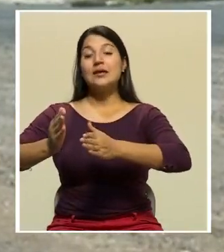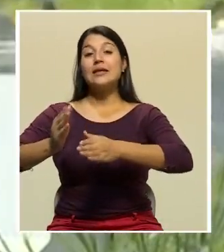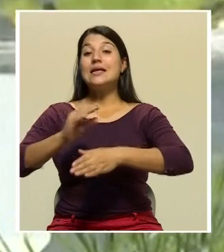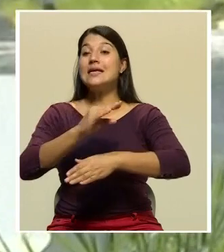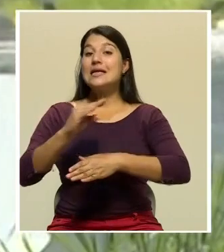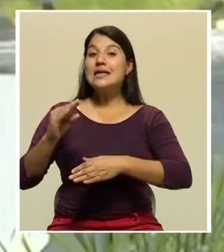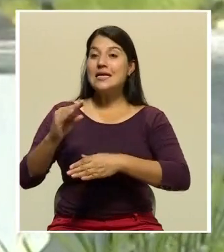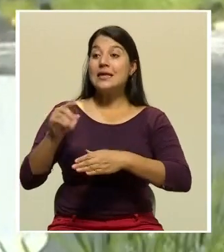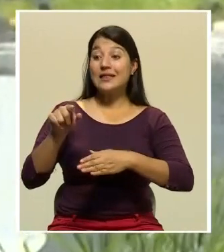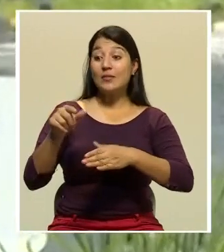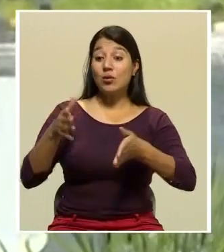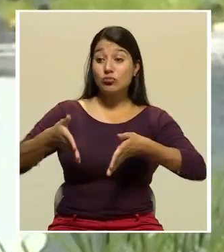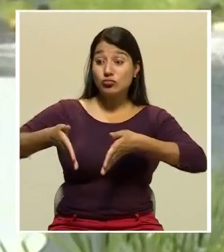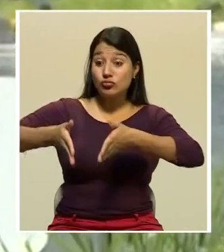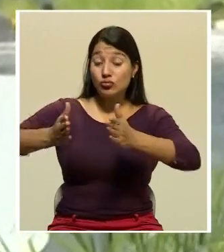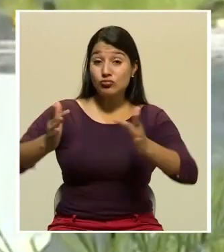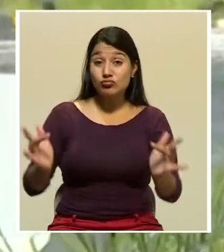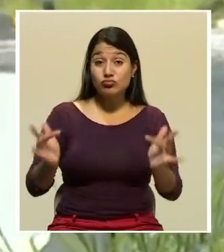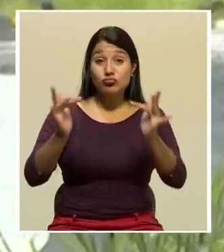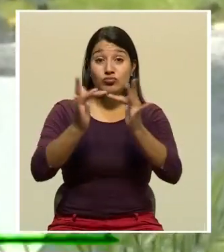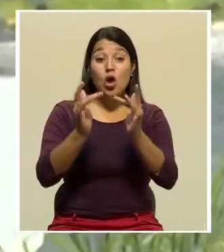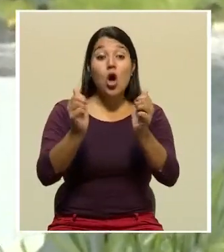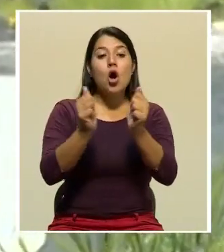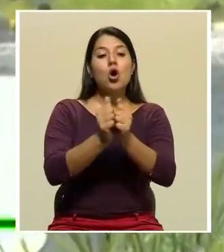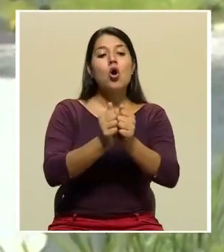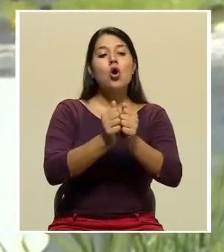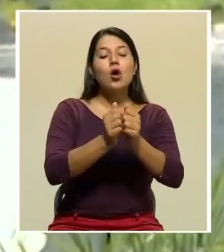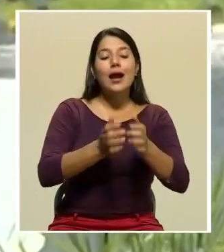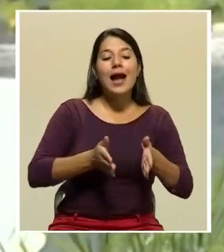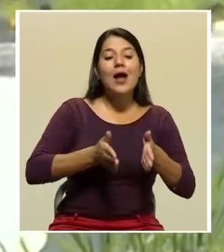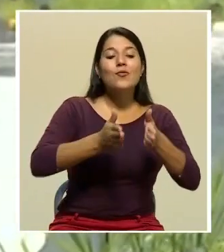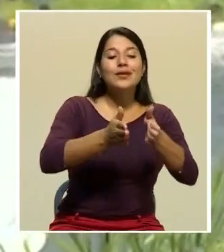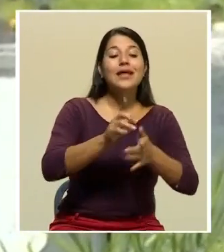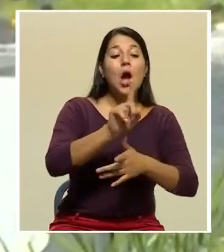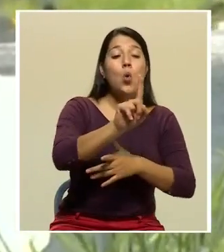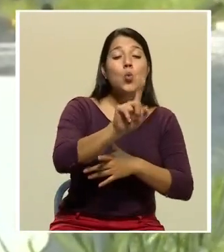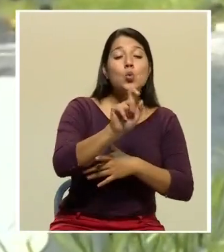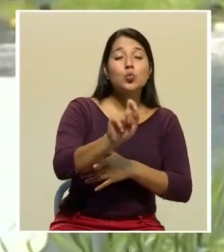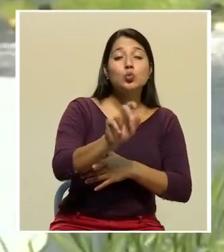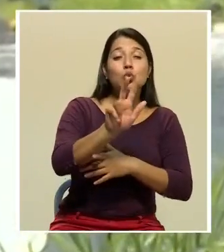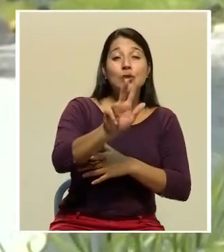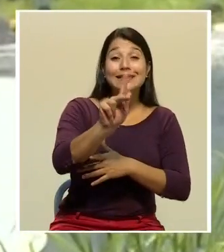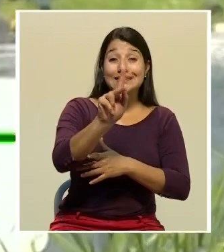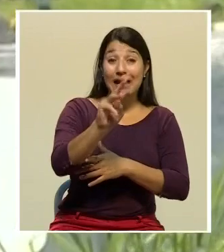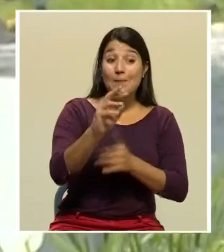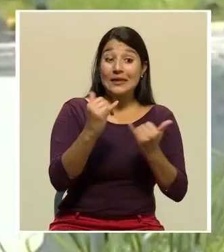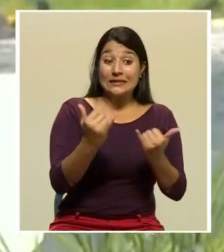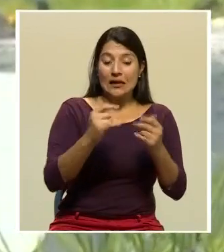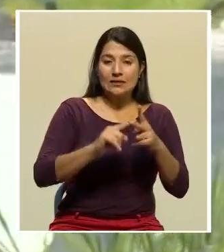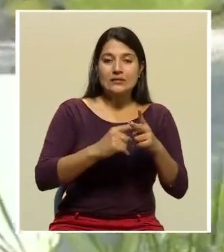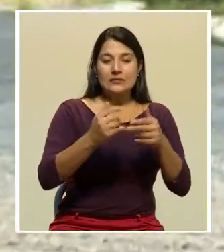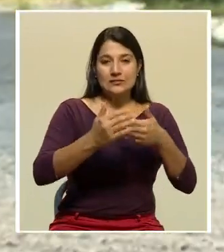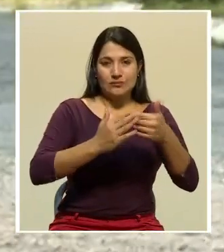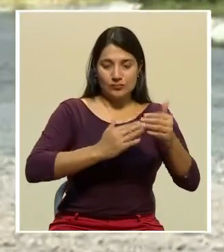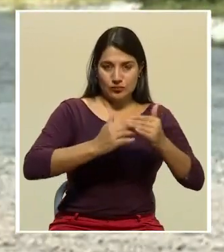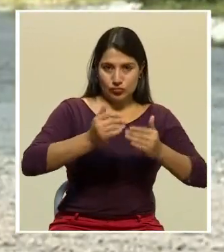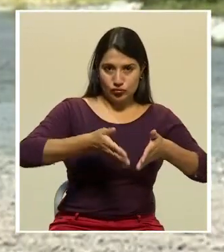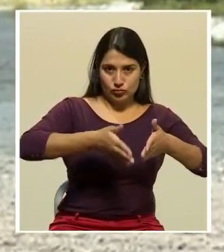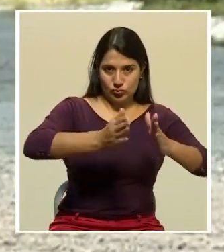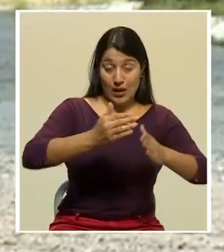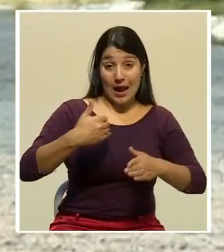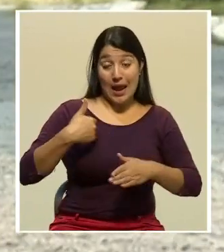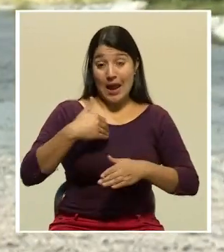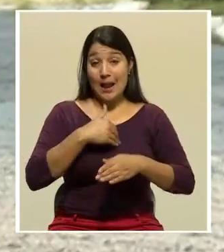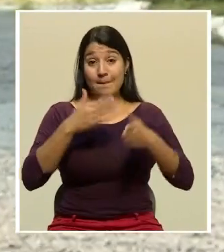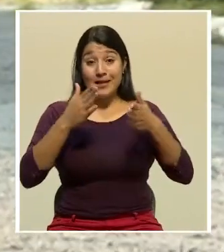con una carretera a nivel de 1.3 kilómetros que ya está en desarrollo. El ministro de Obras